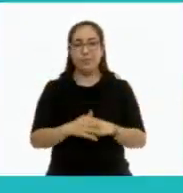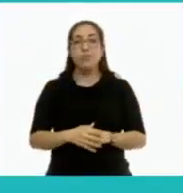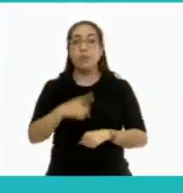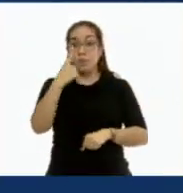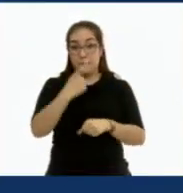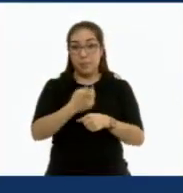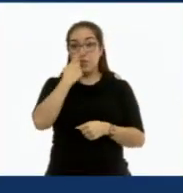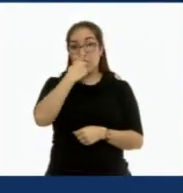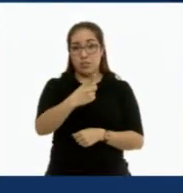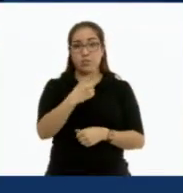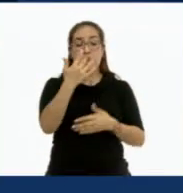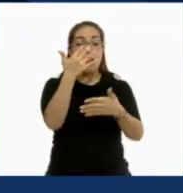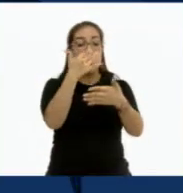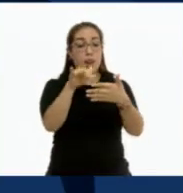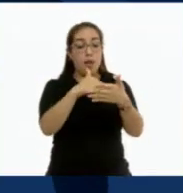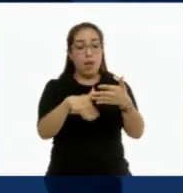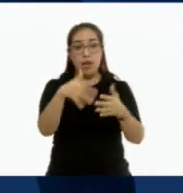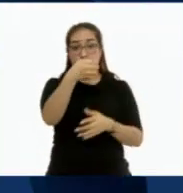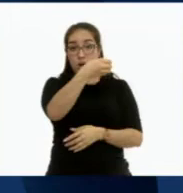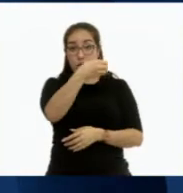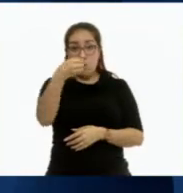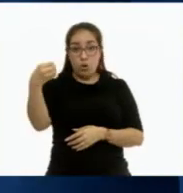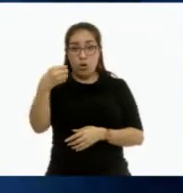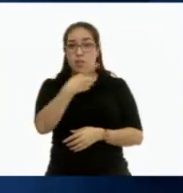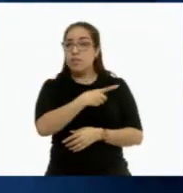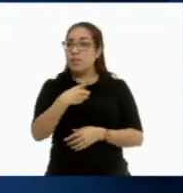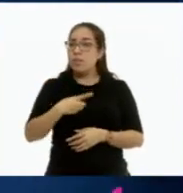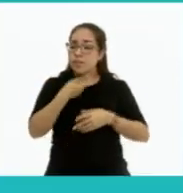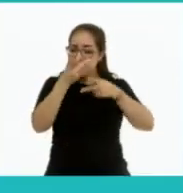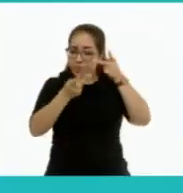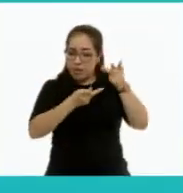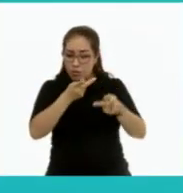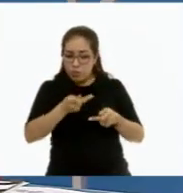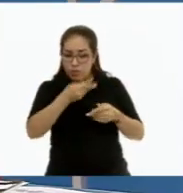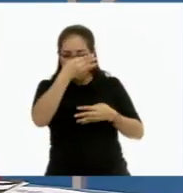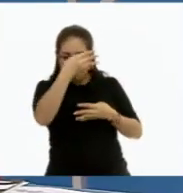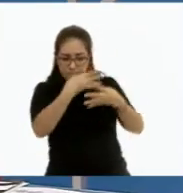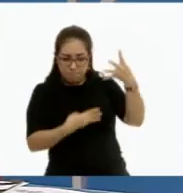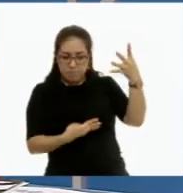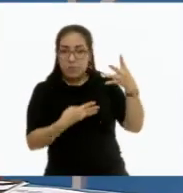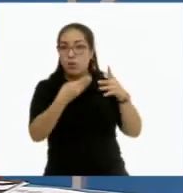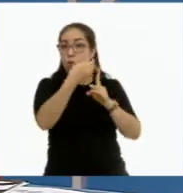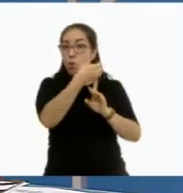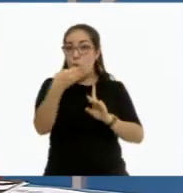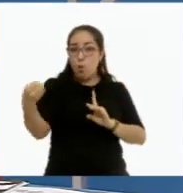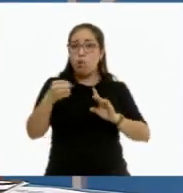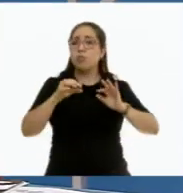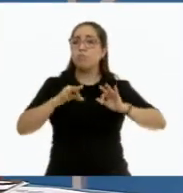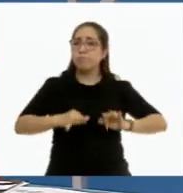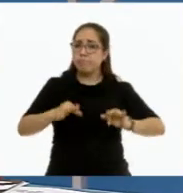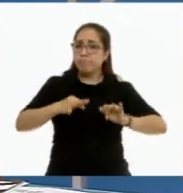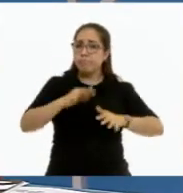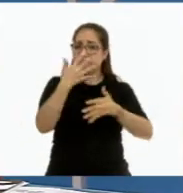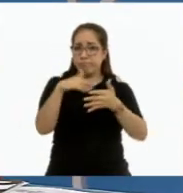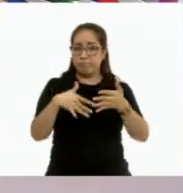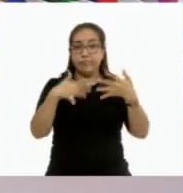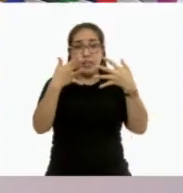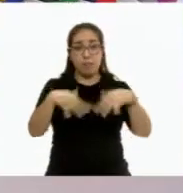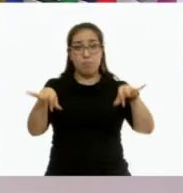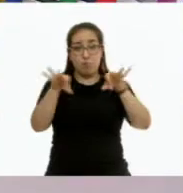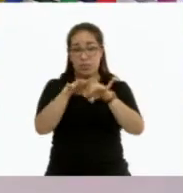con cuidado las indicaciones y las preguntas. Es muy importante que cuando tú recibas tu